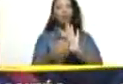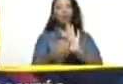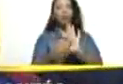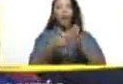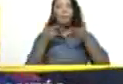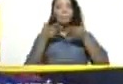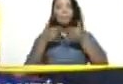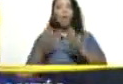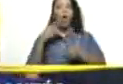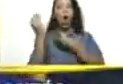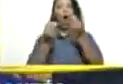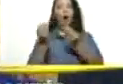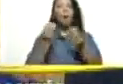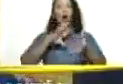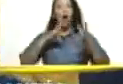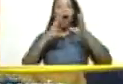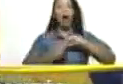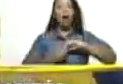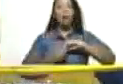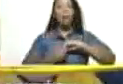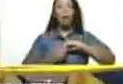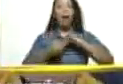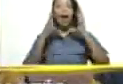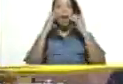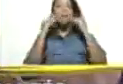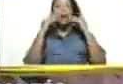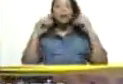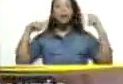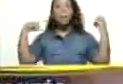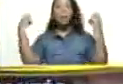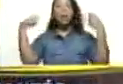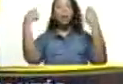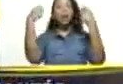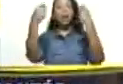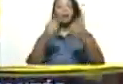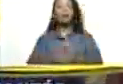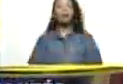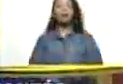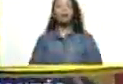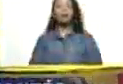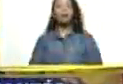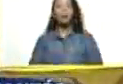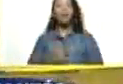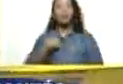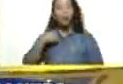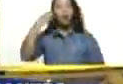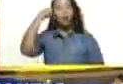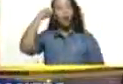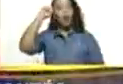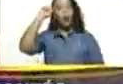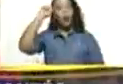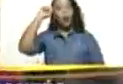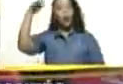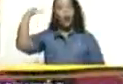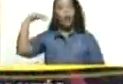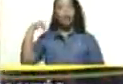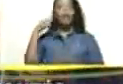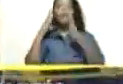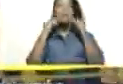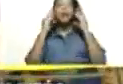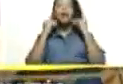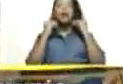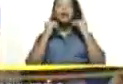Nacimos como CLAP de la experiencia popular. Yo recuerdo la experiencia que se